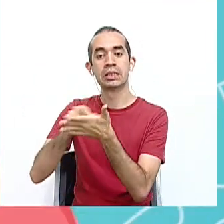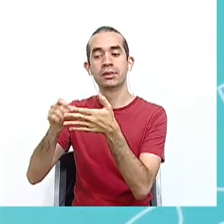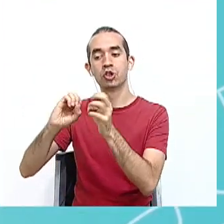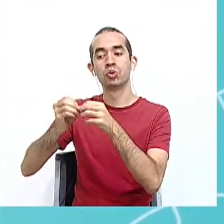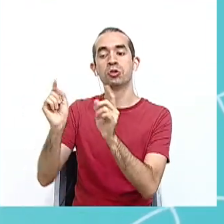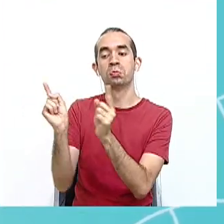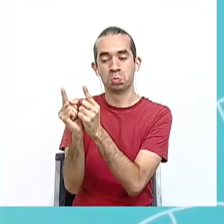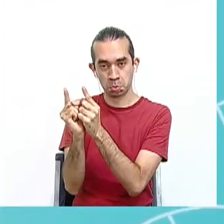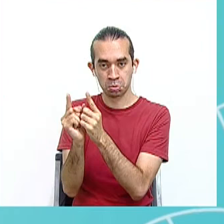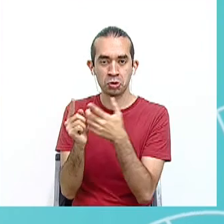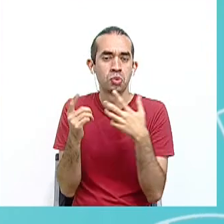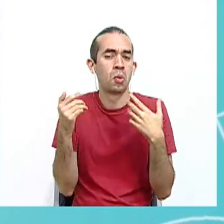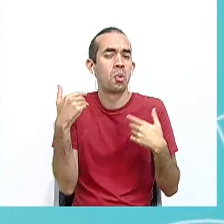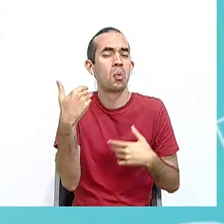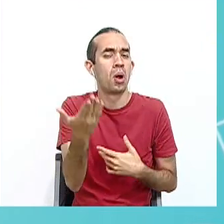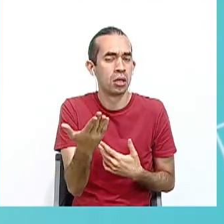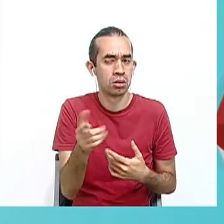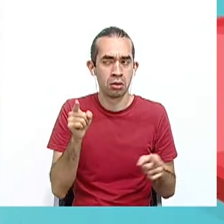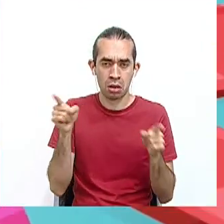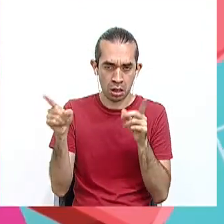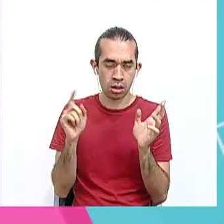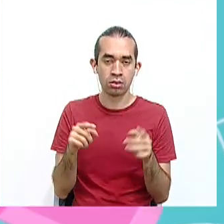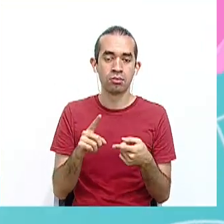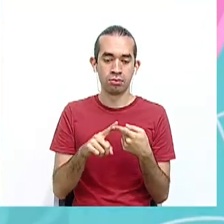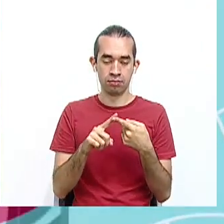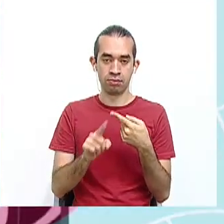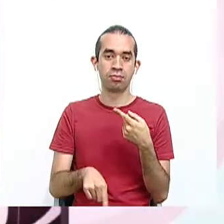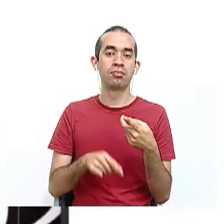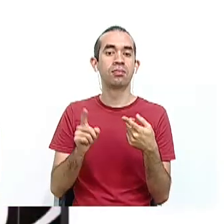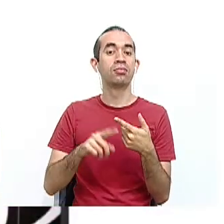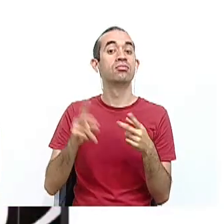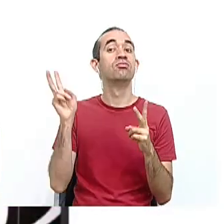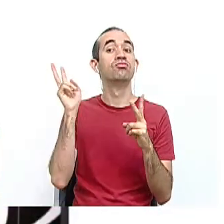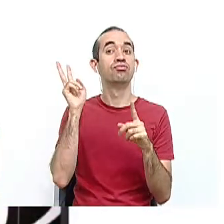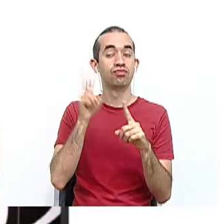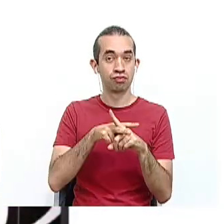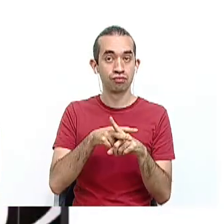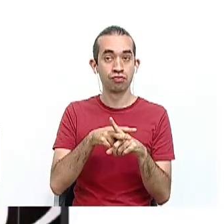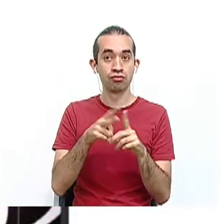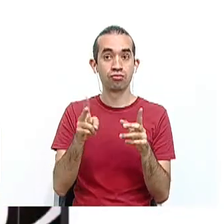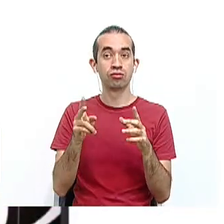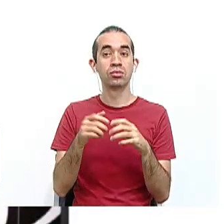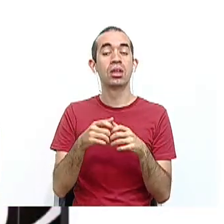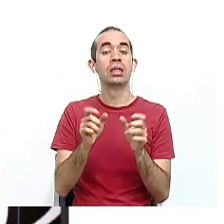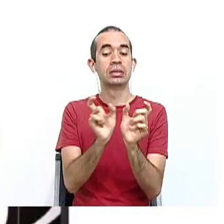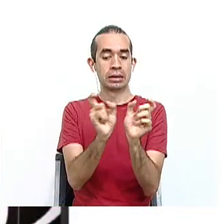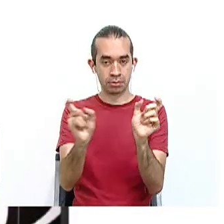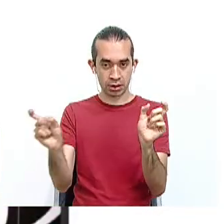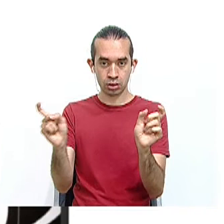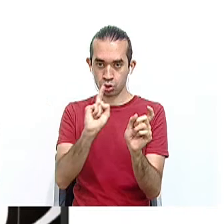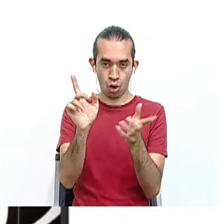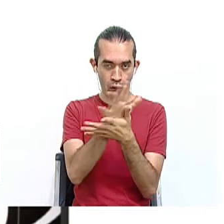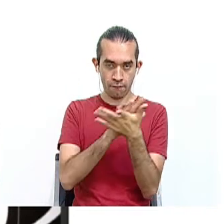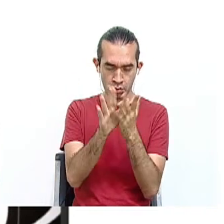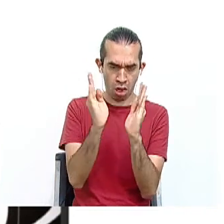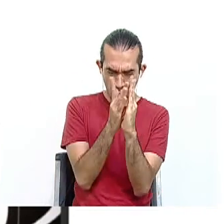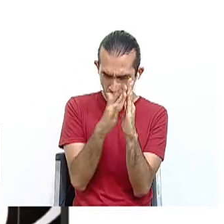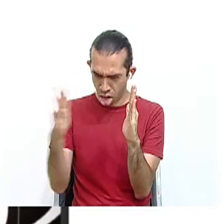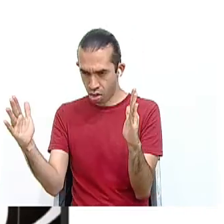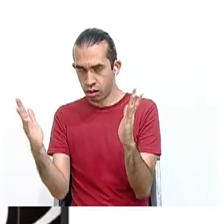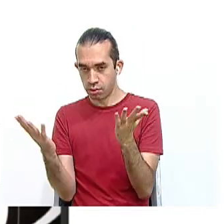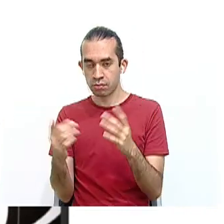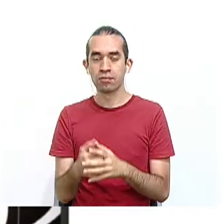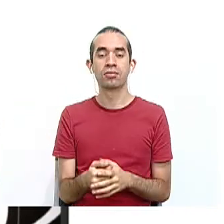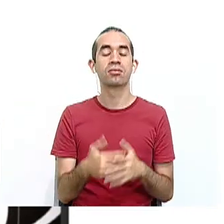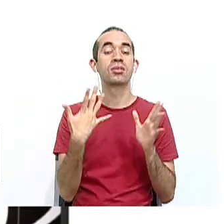números. Aplicar apropiadamente la separación para no generar confusiones. Hemos visto la escritura normativa de